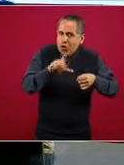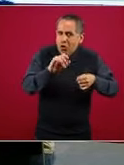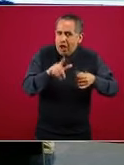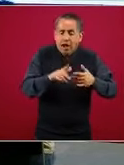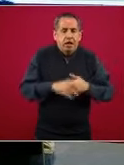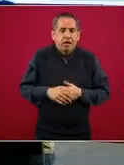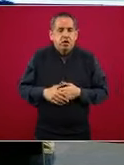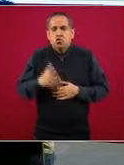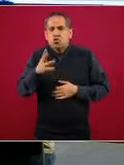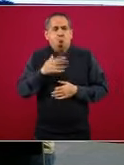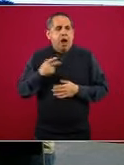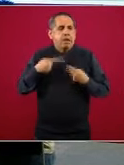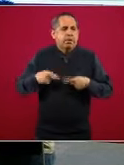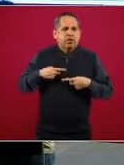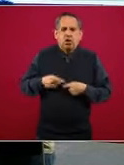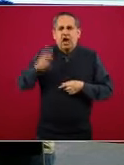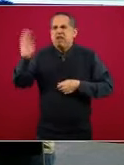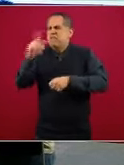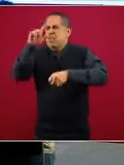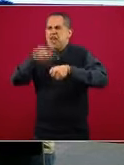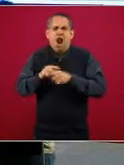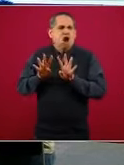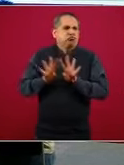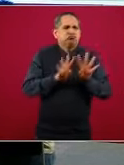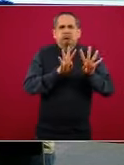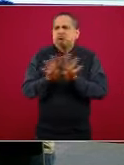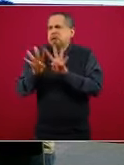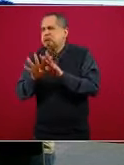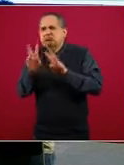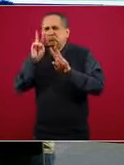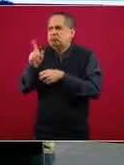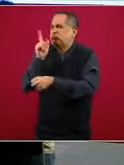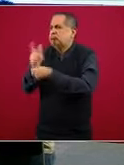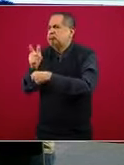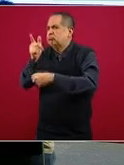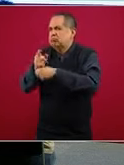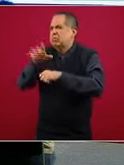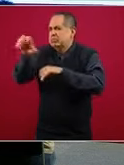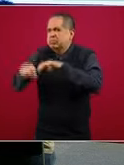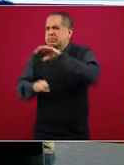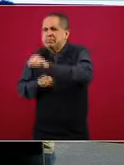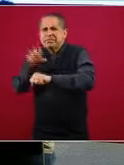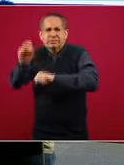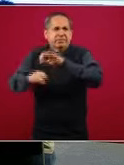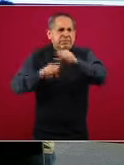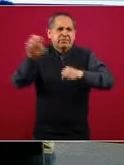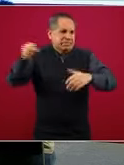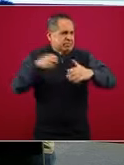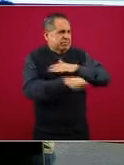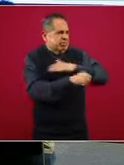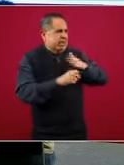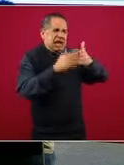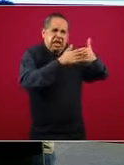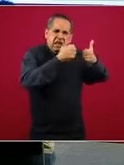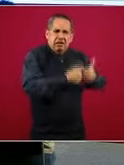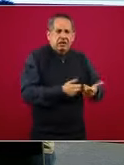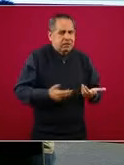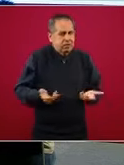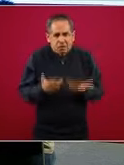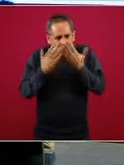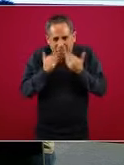No es que hay una cuadrilla de personal federal que se distribuye por todo el país para ir a perseguir los casos y los contactos,